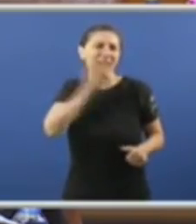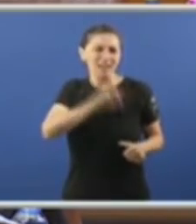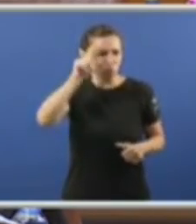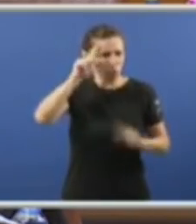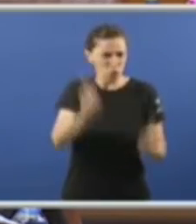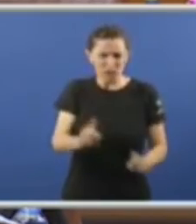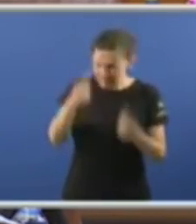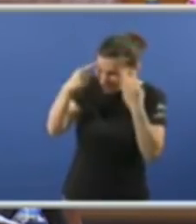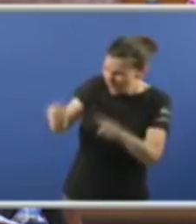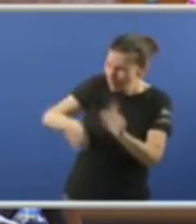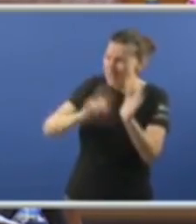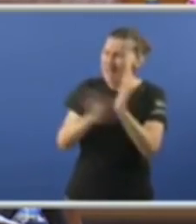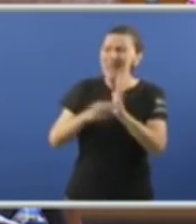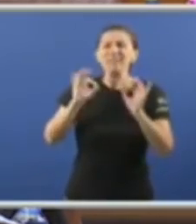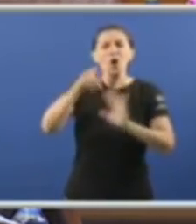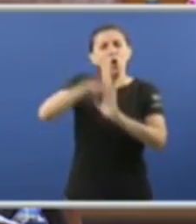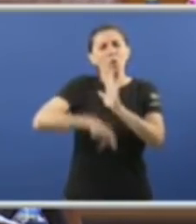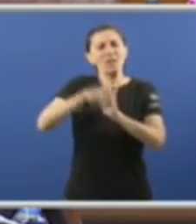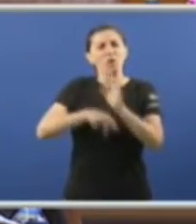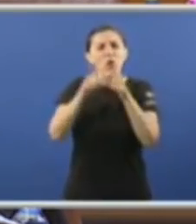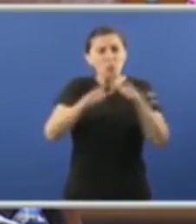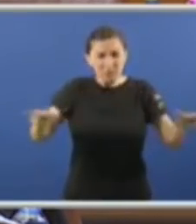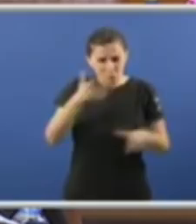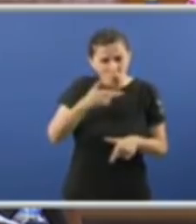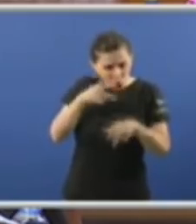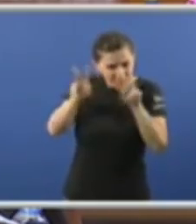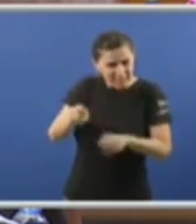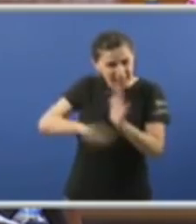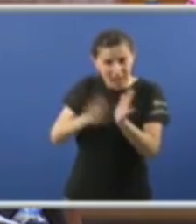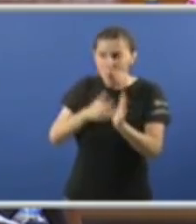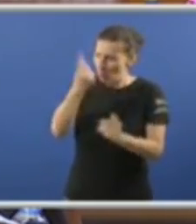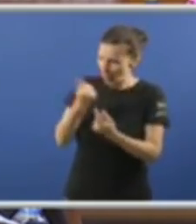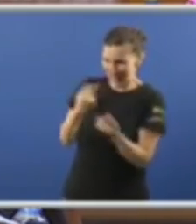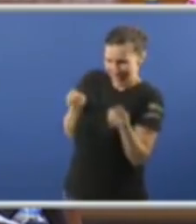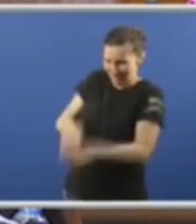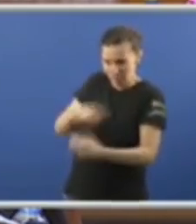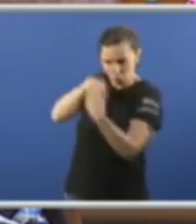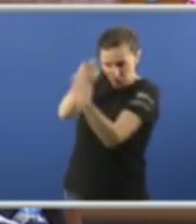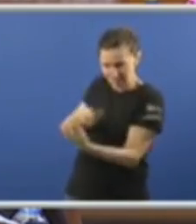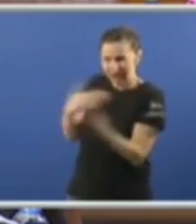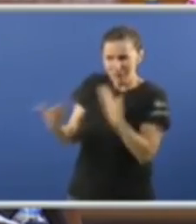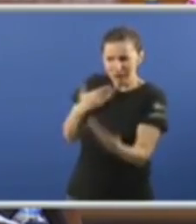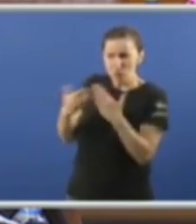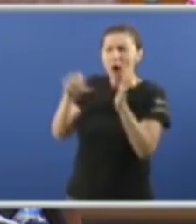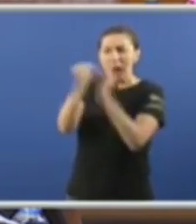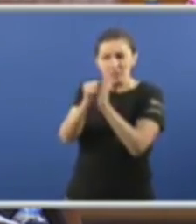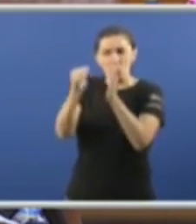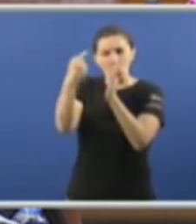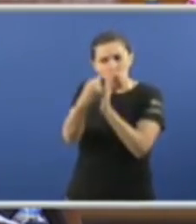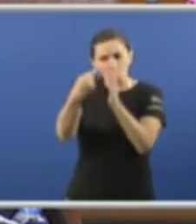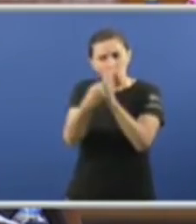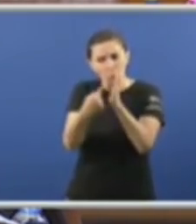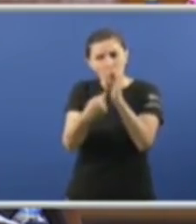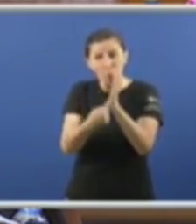sabe o que di a Lei de Normalización Lingüística. Si quere un día quedamos paralela artigo por artigo. Eu se voulle decir o mandato que